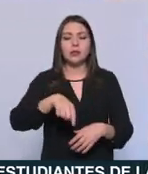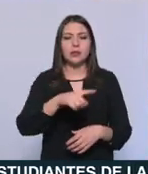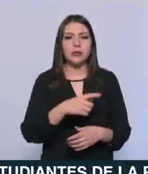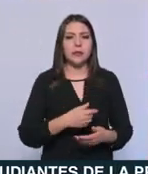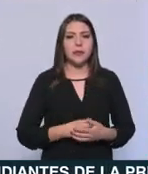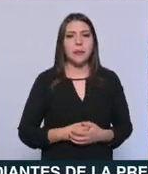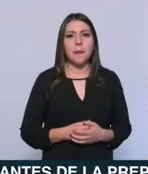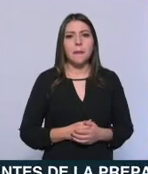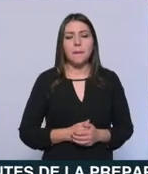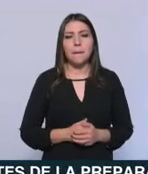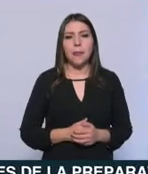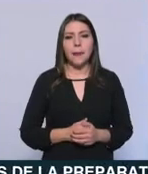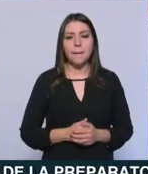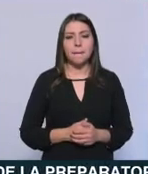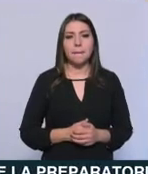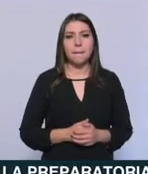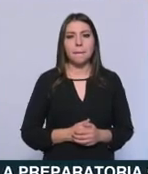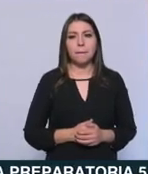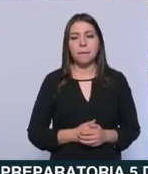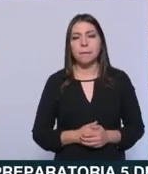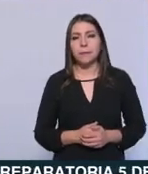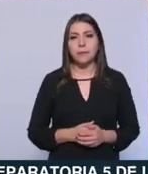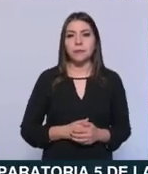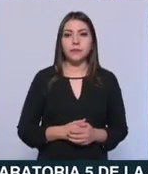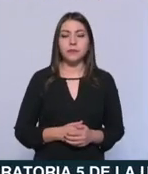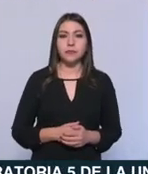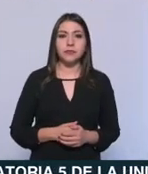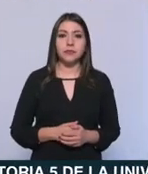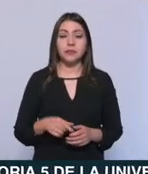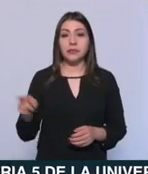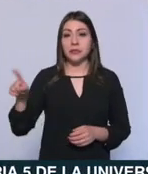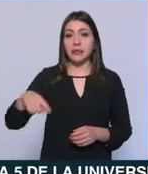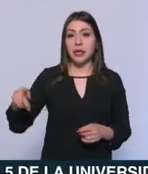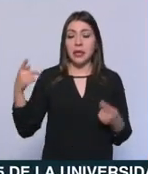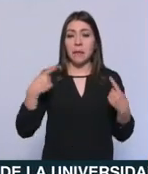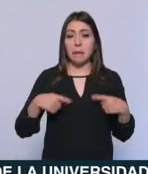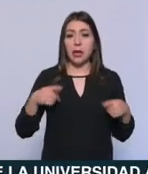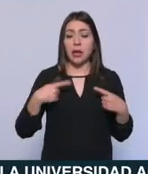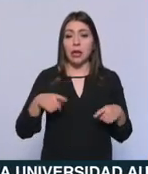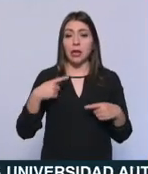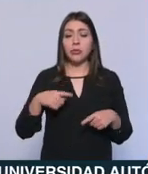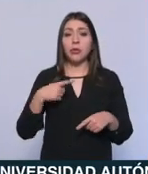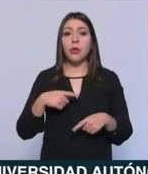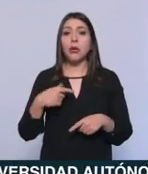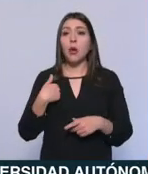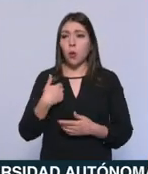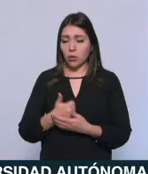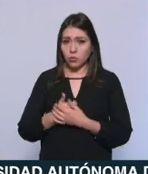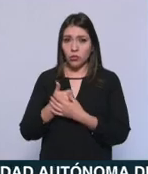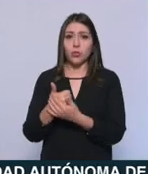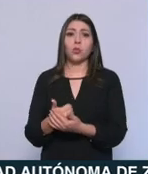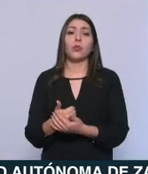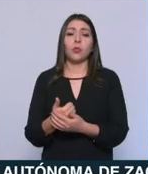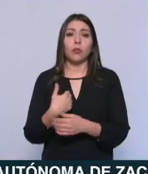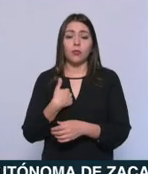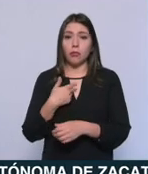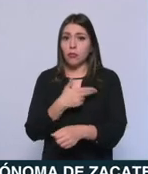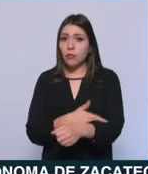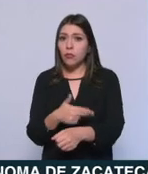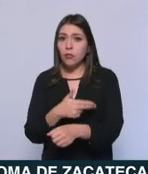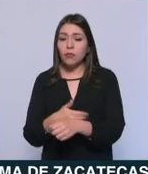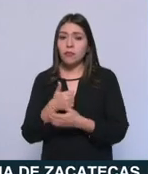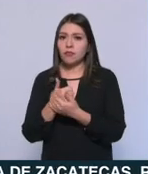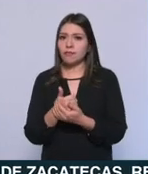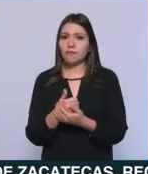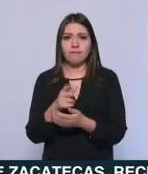principio estos gestores son gente que los está timando. El Instituto de Vivienda no tiene